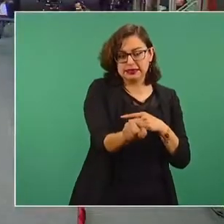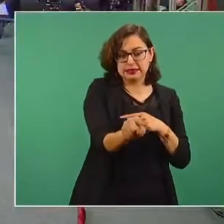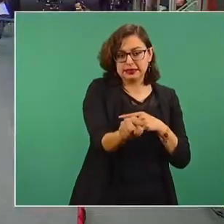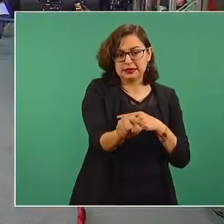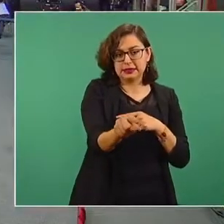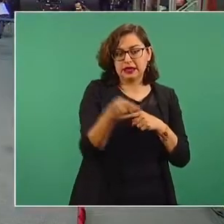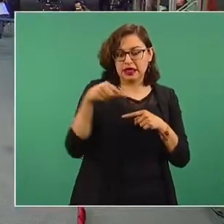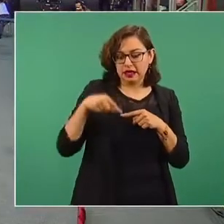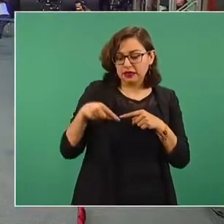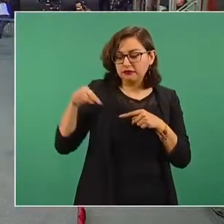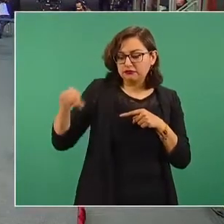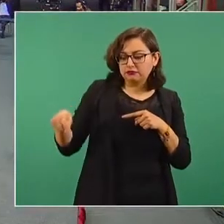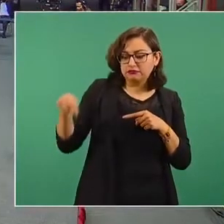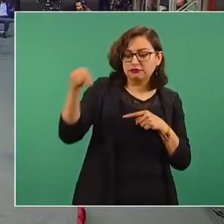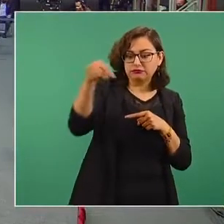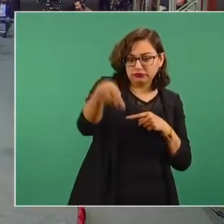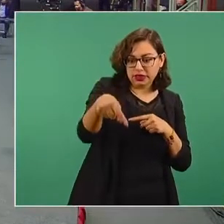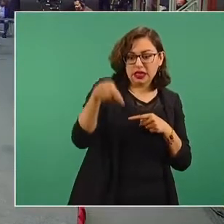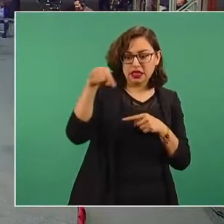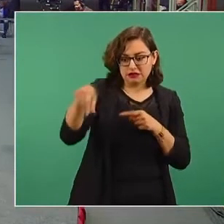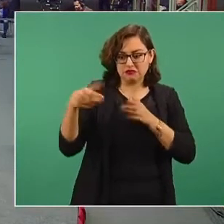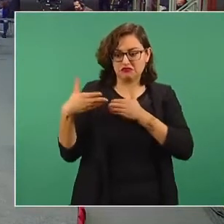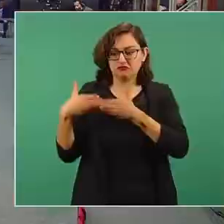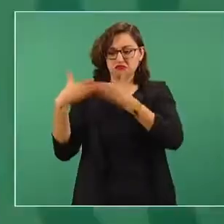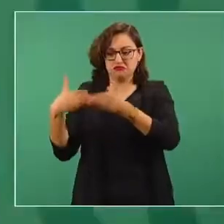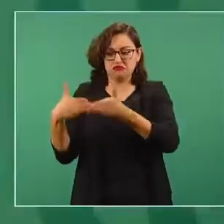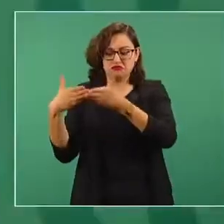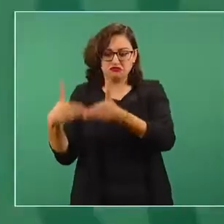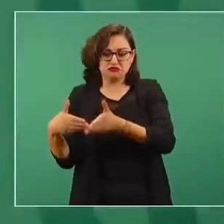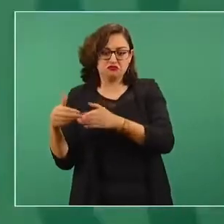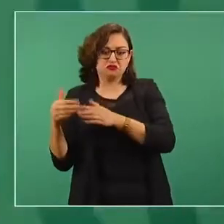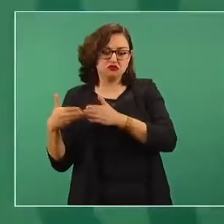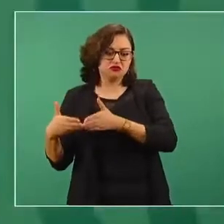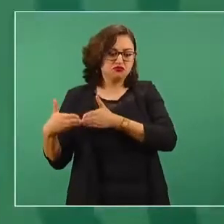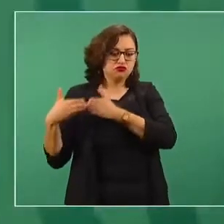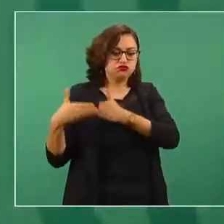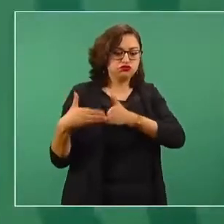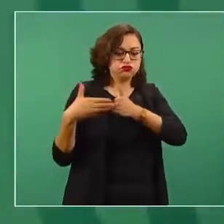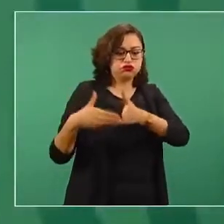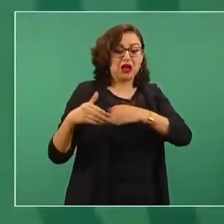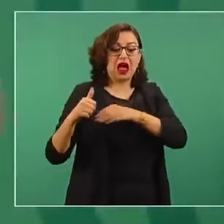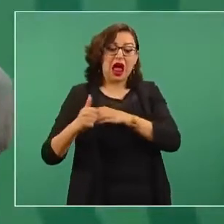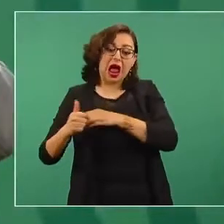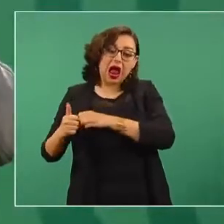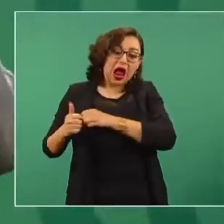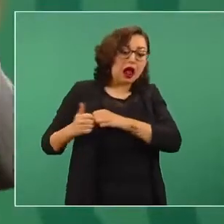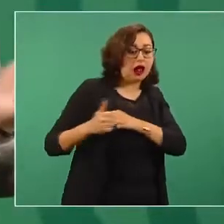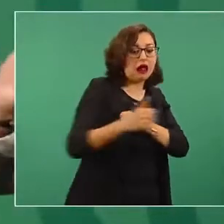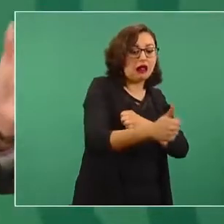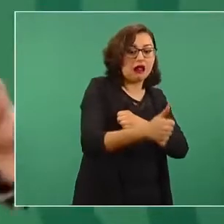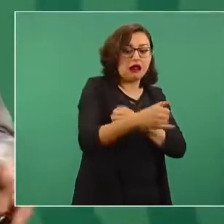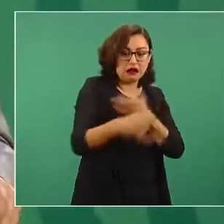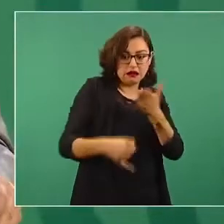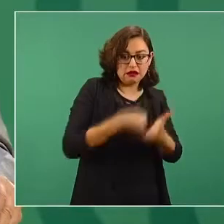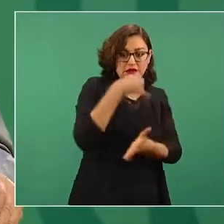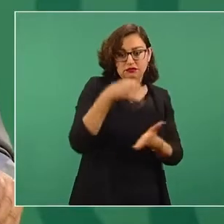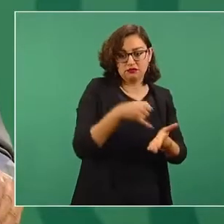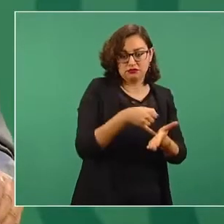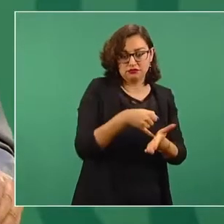O sea, se va en la mañana, hay embarcaciones, vamos a decir